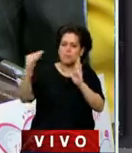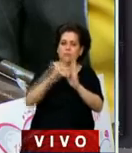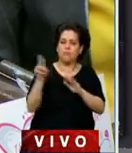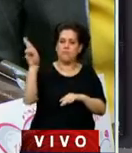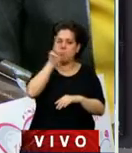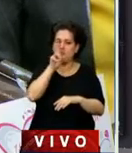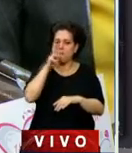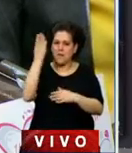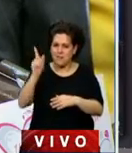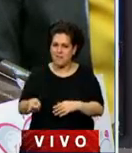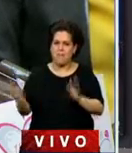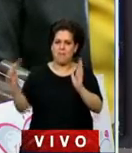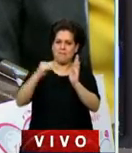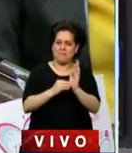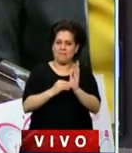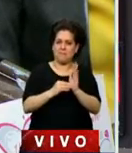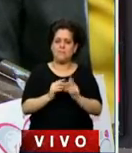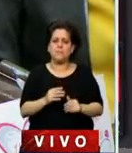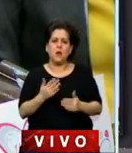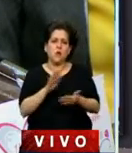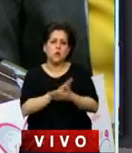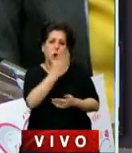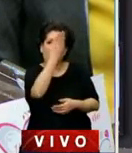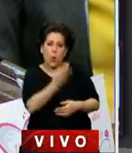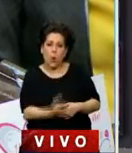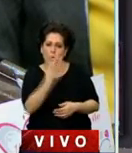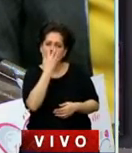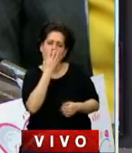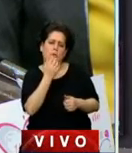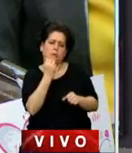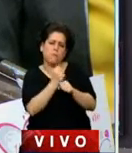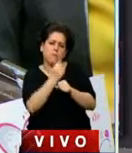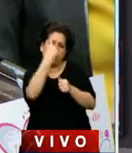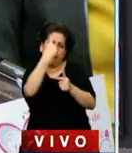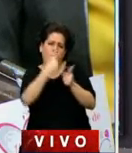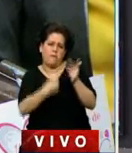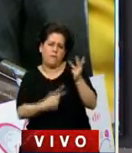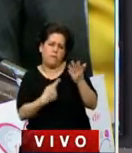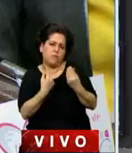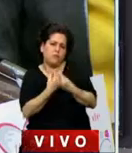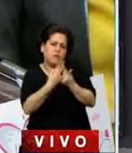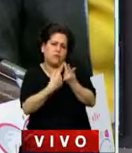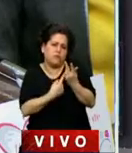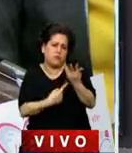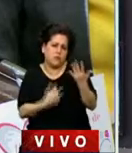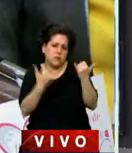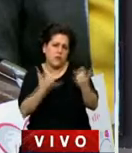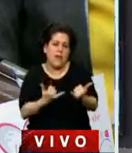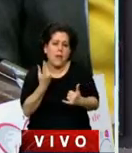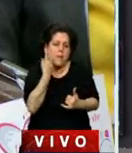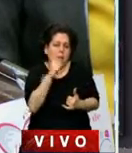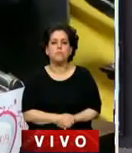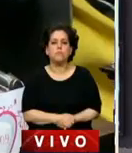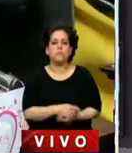La Pampa, Santiago del Estero y Formosa. Uh-huh. Esto a pedido de los diputados nacionales, que lo trabajamos junto con el